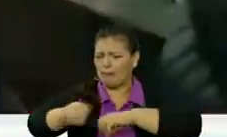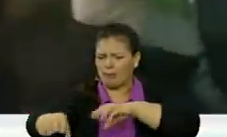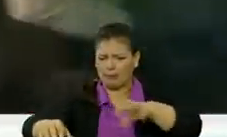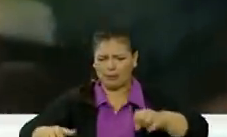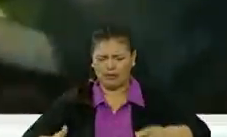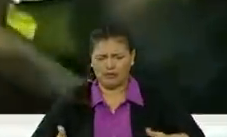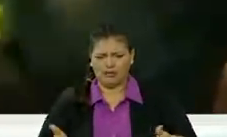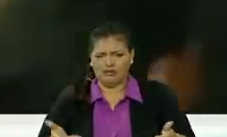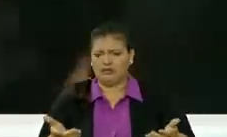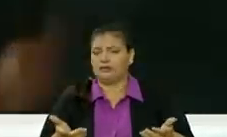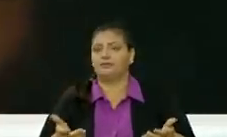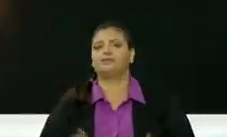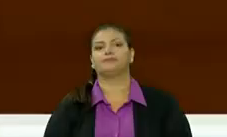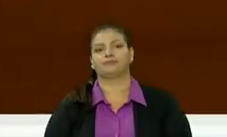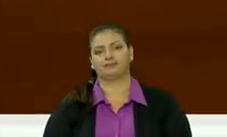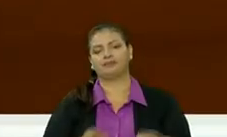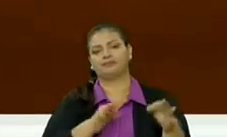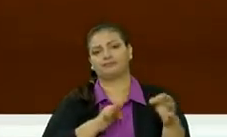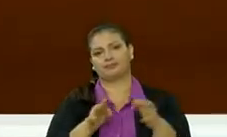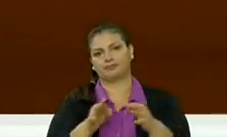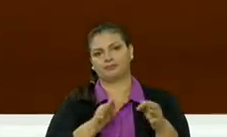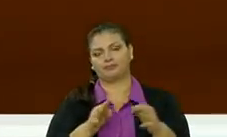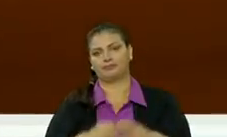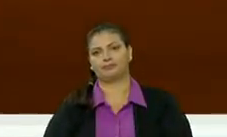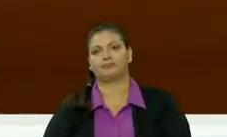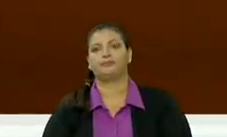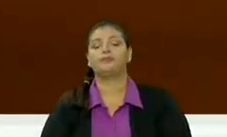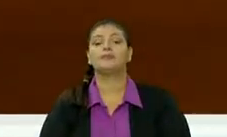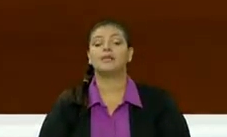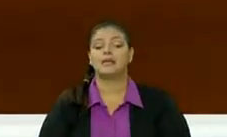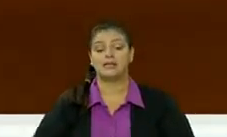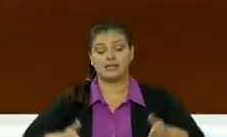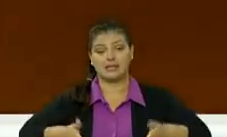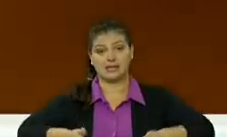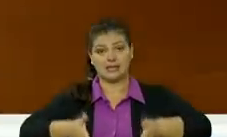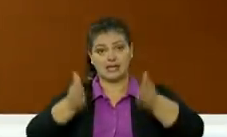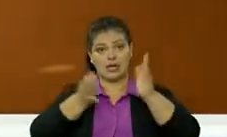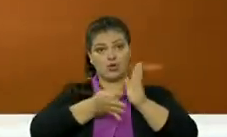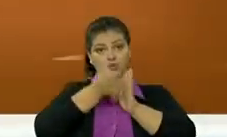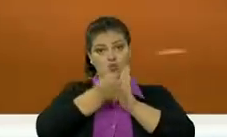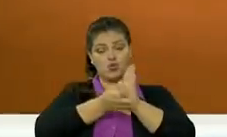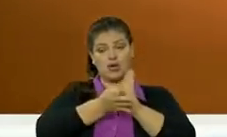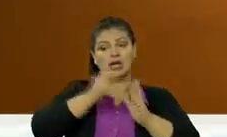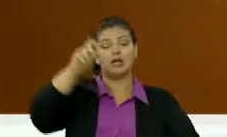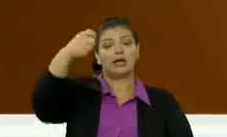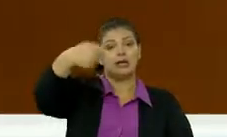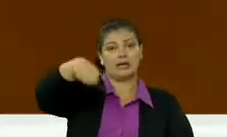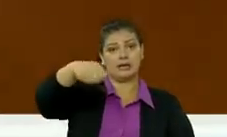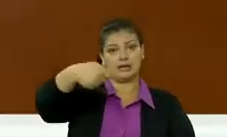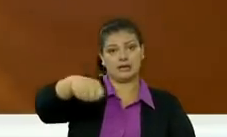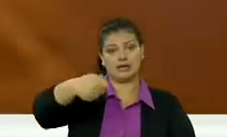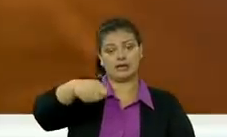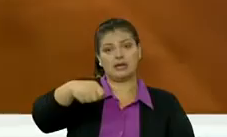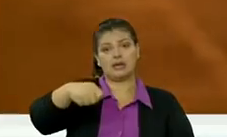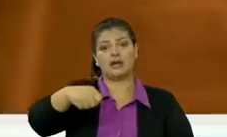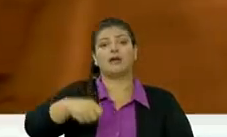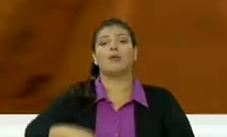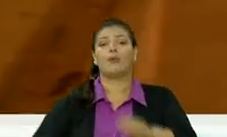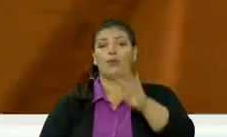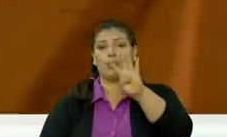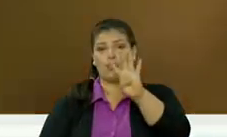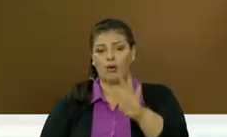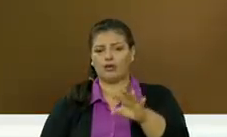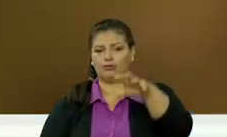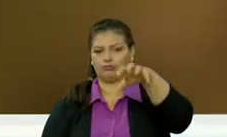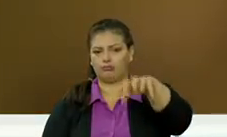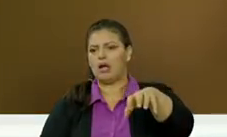Ocurrió en la vía Durán-Yaguachi, frente a la cuarta etapa de la ciudadela El Recreo. En el